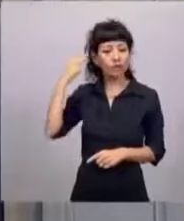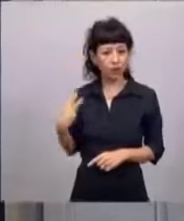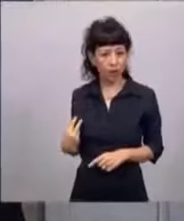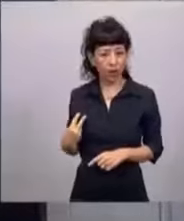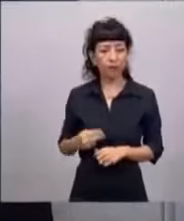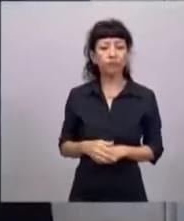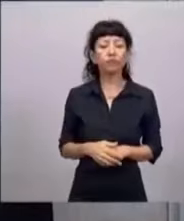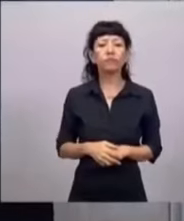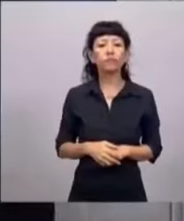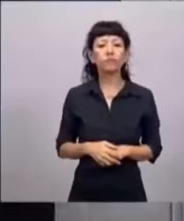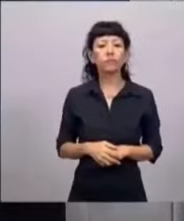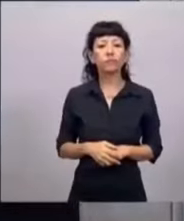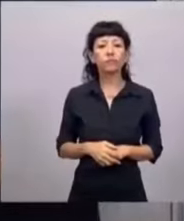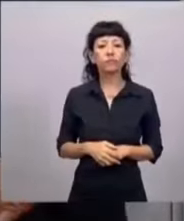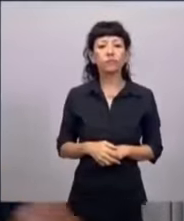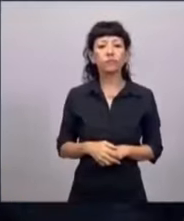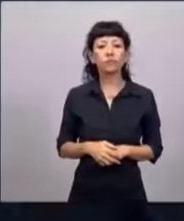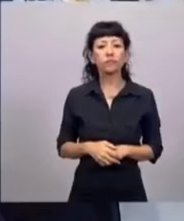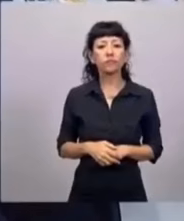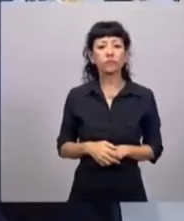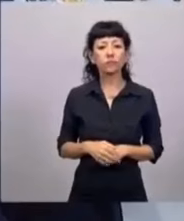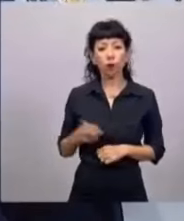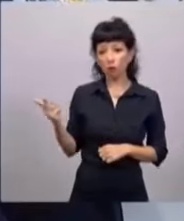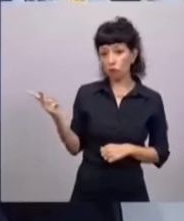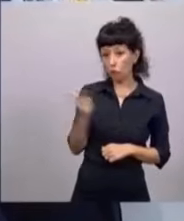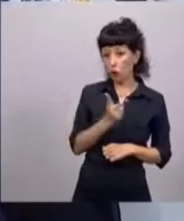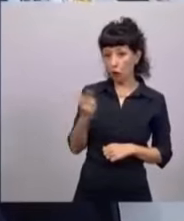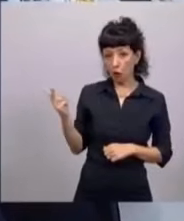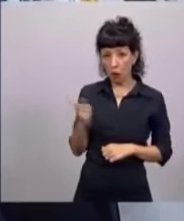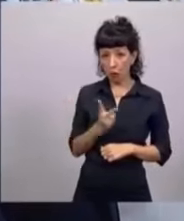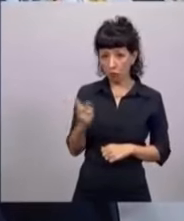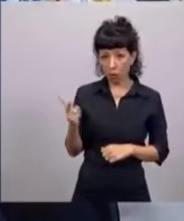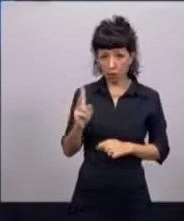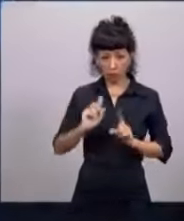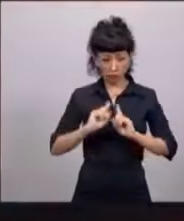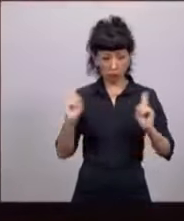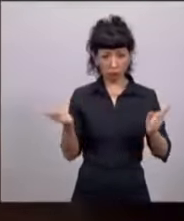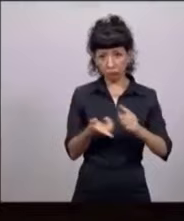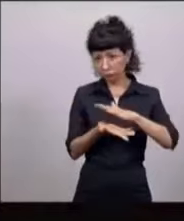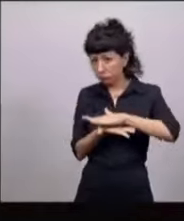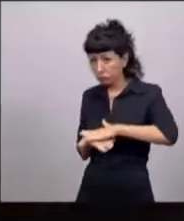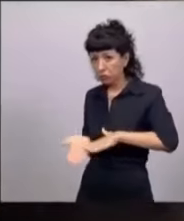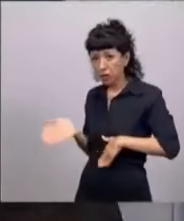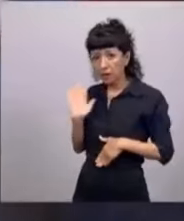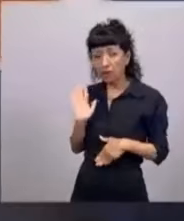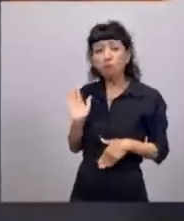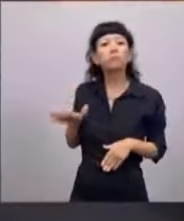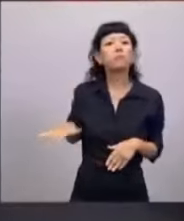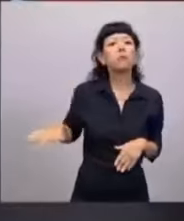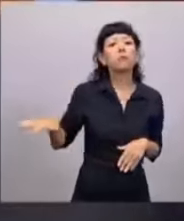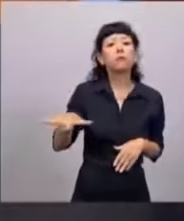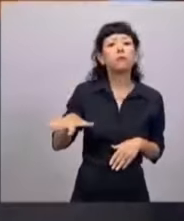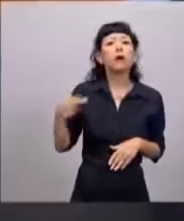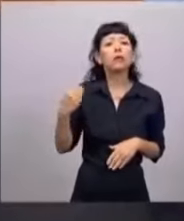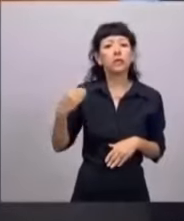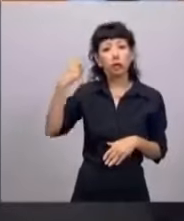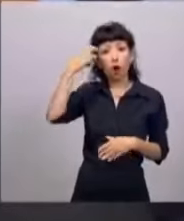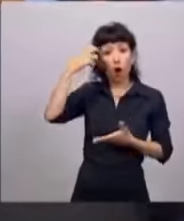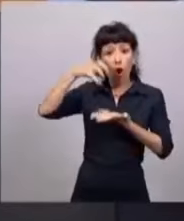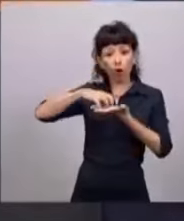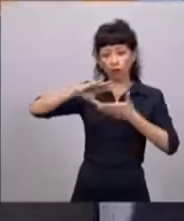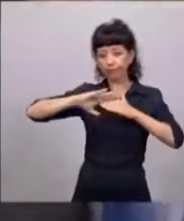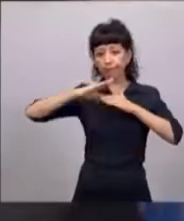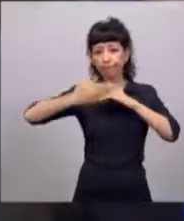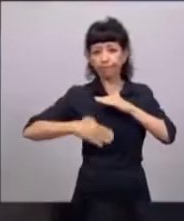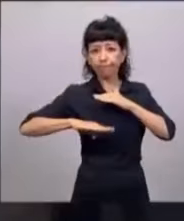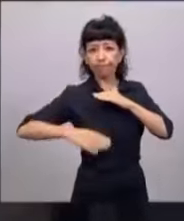Eugenia Villarruel, proceden a retirarse de este recinto hacia el sector de explanada en